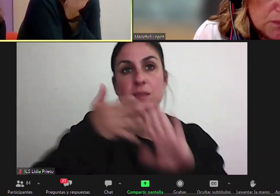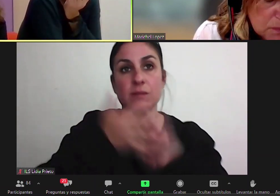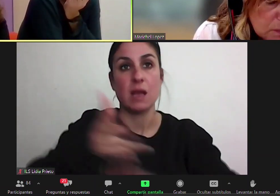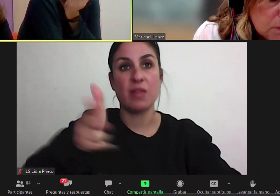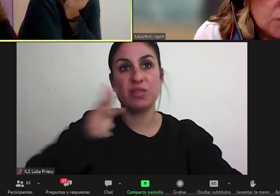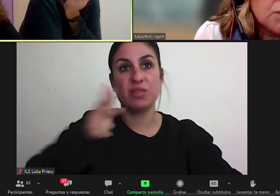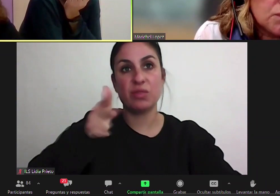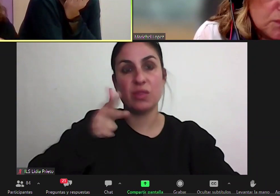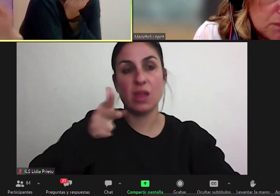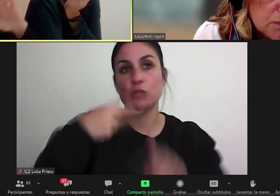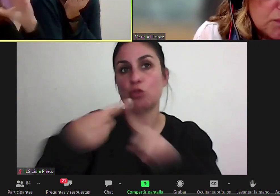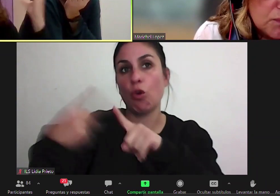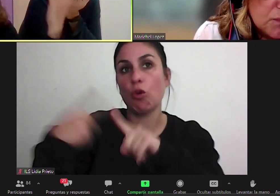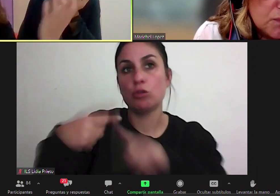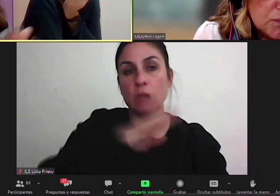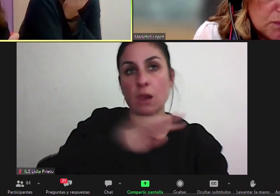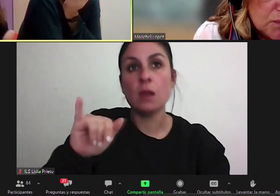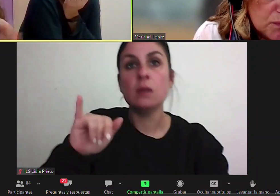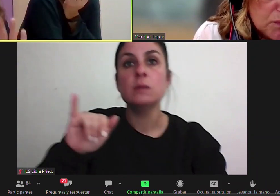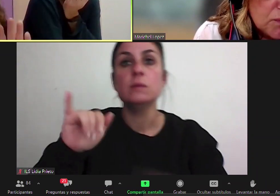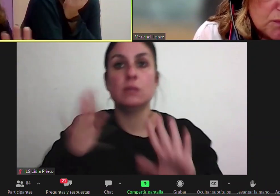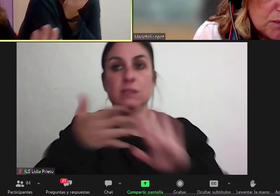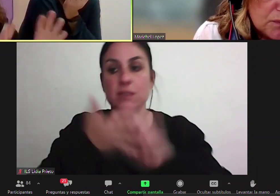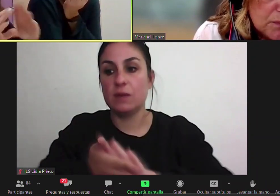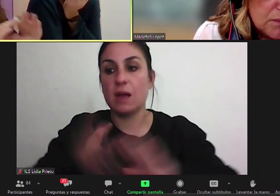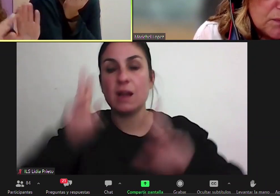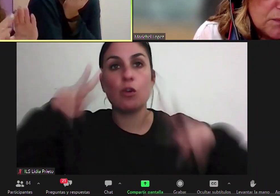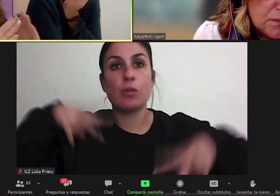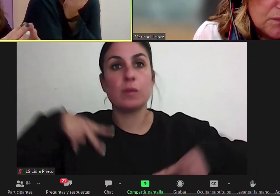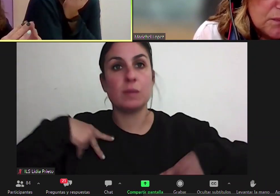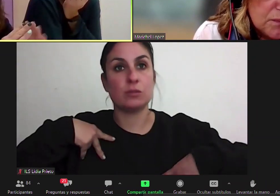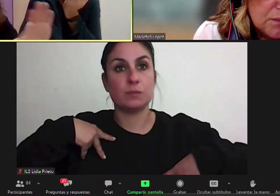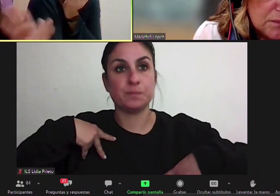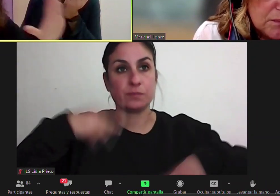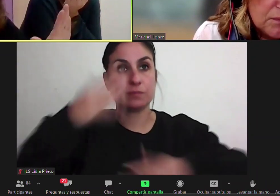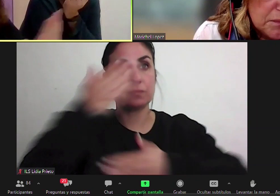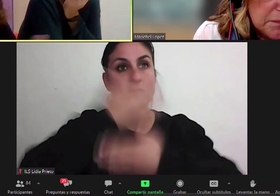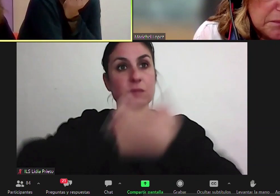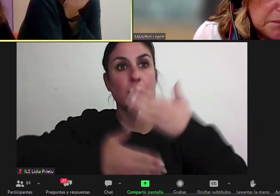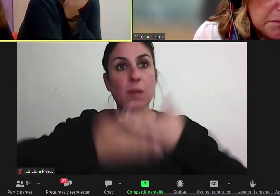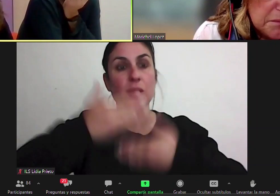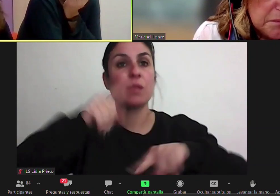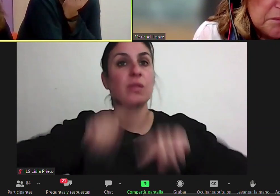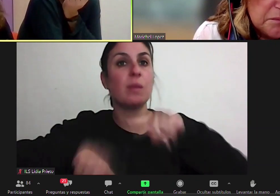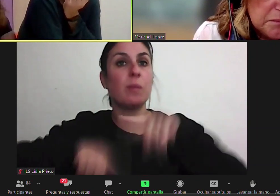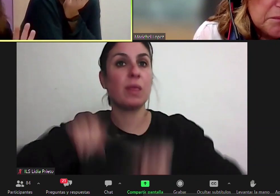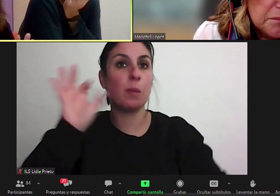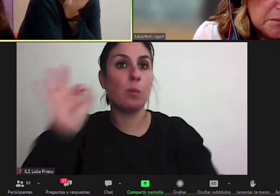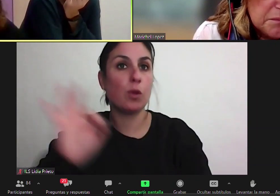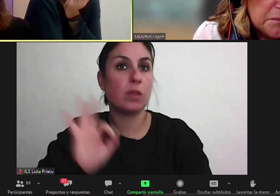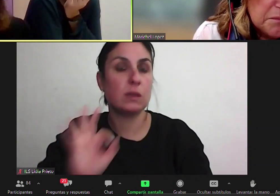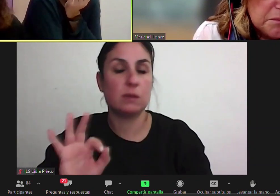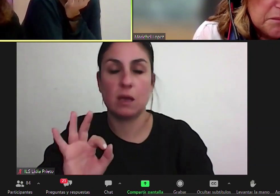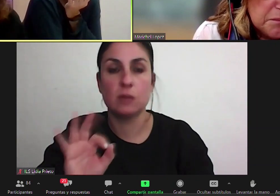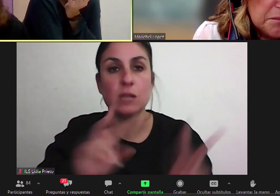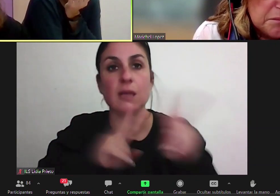a tener una pensión no contributiva, es un reconocimiento de discapacidad en base a un porcentaje. No pone ningún dato de salud. Yo entiendo